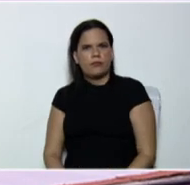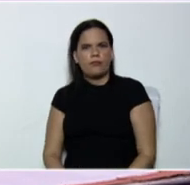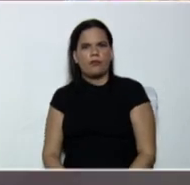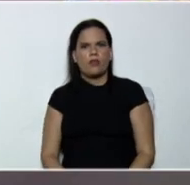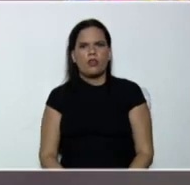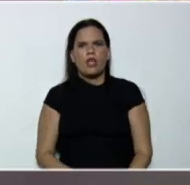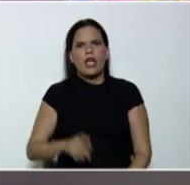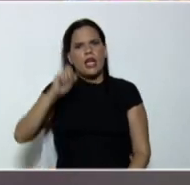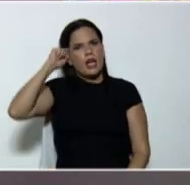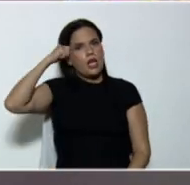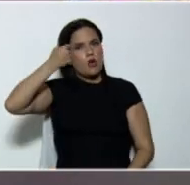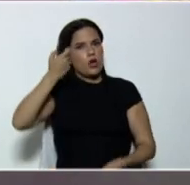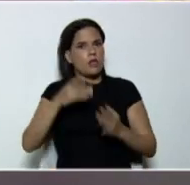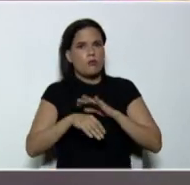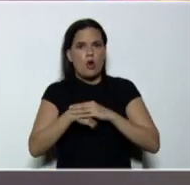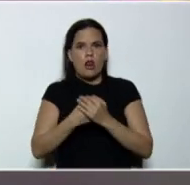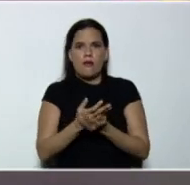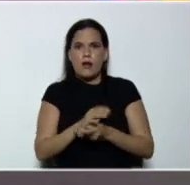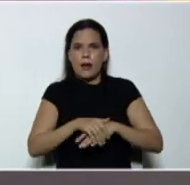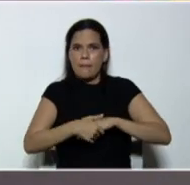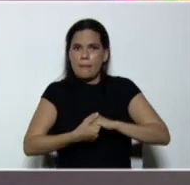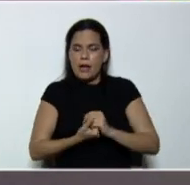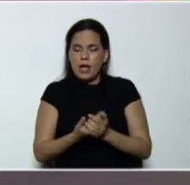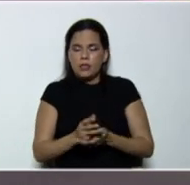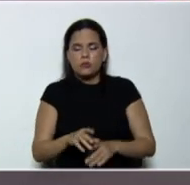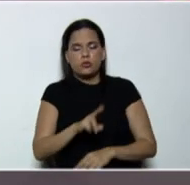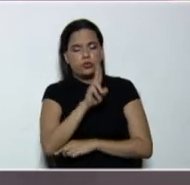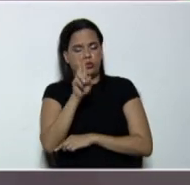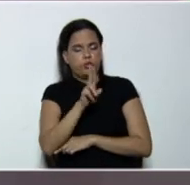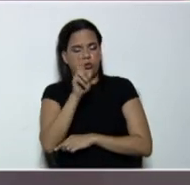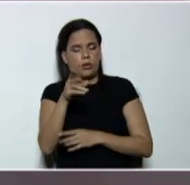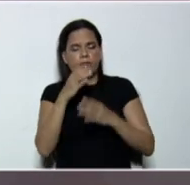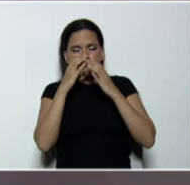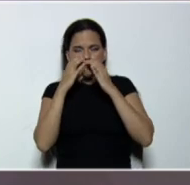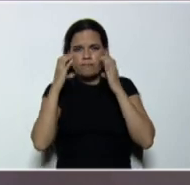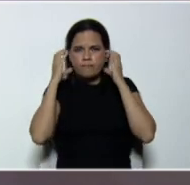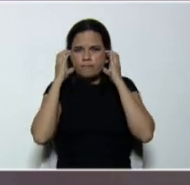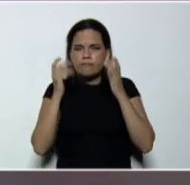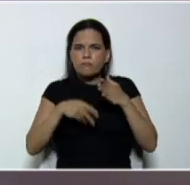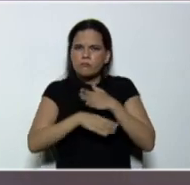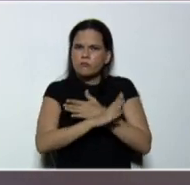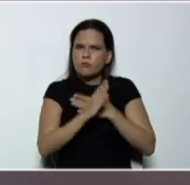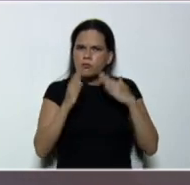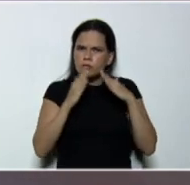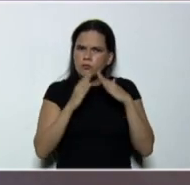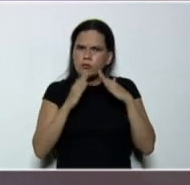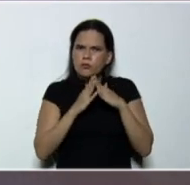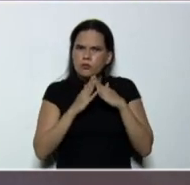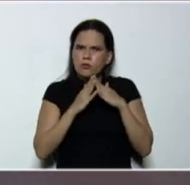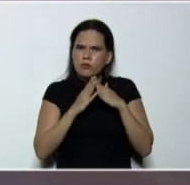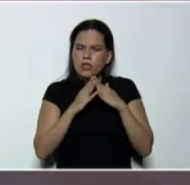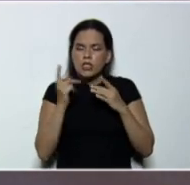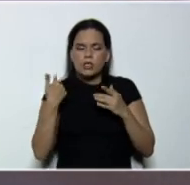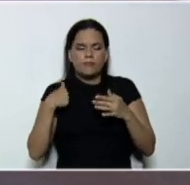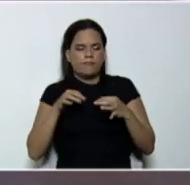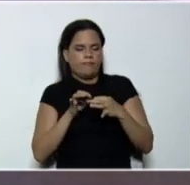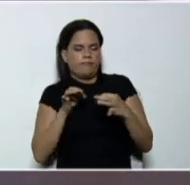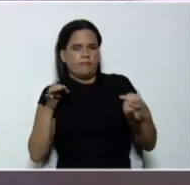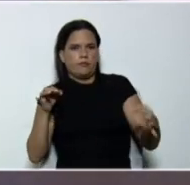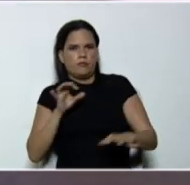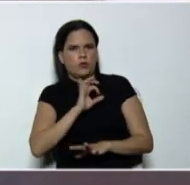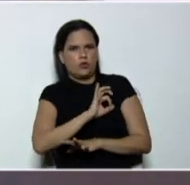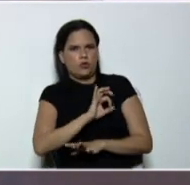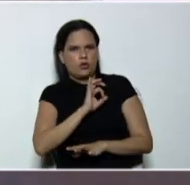supuesto, recordemos el lavado frecuente de las manos, el uso del tapabocas si vamos a salir de casa y mantener el distanciamiento